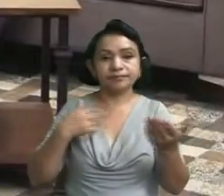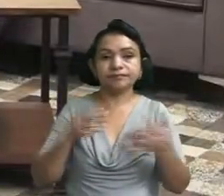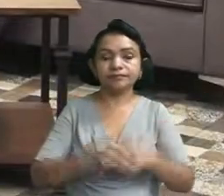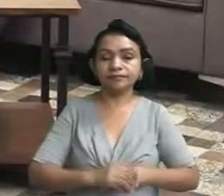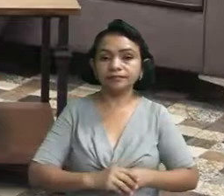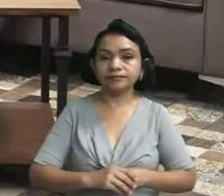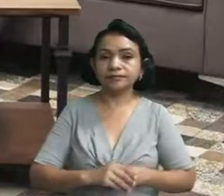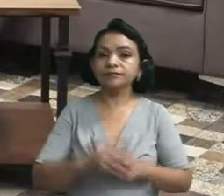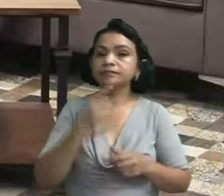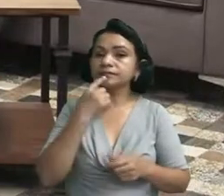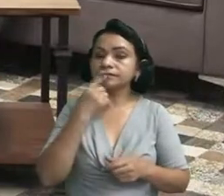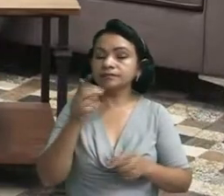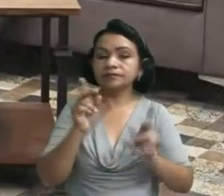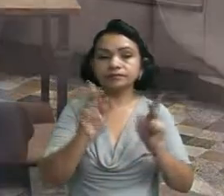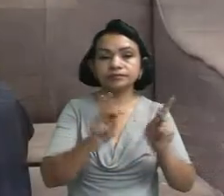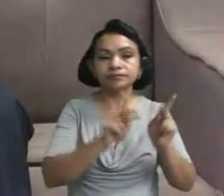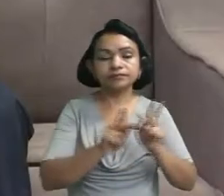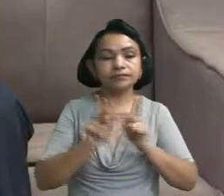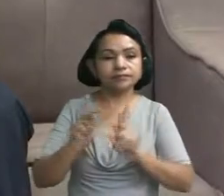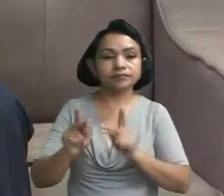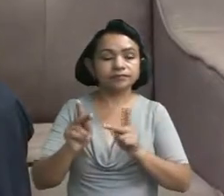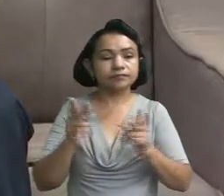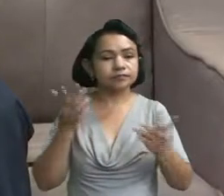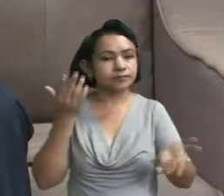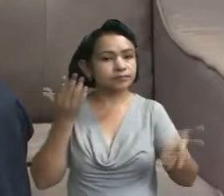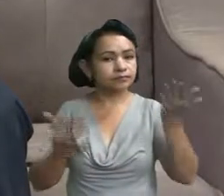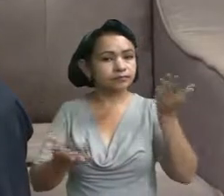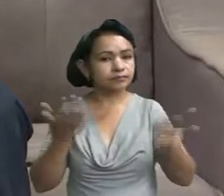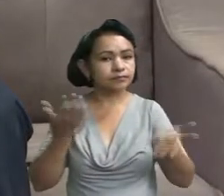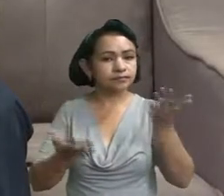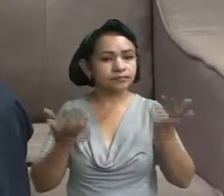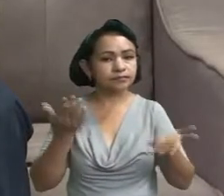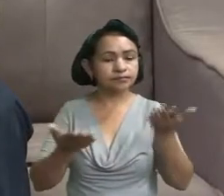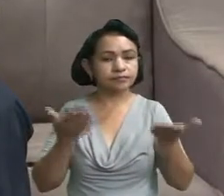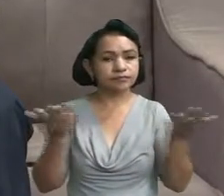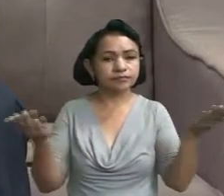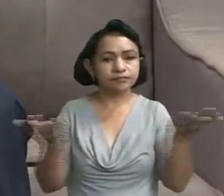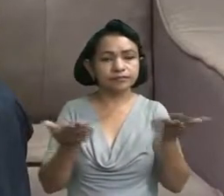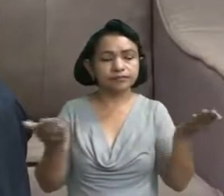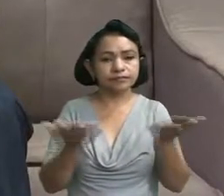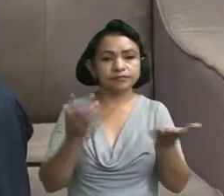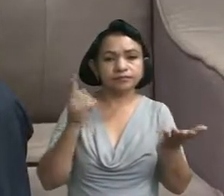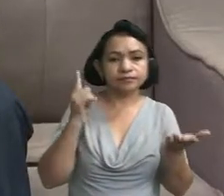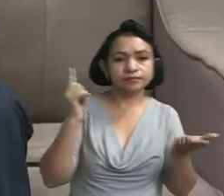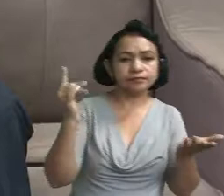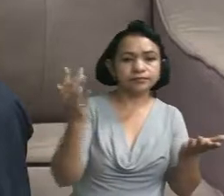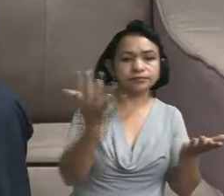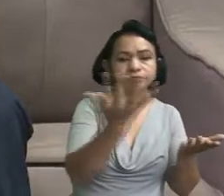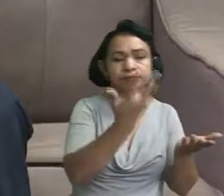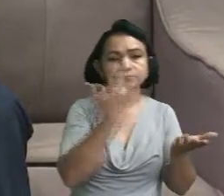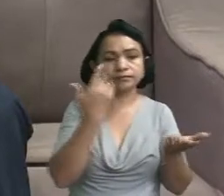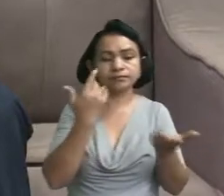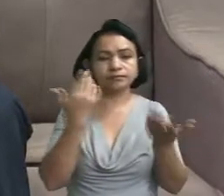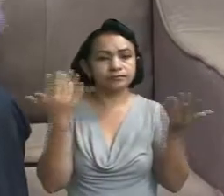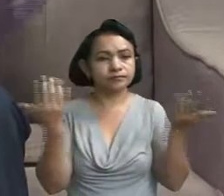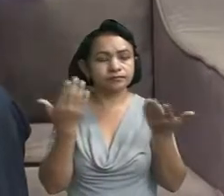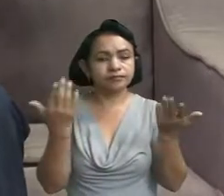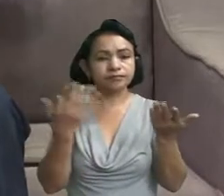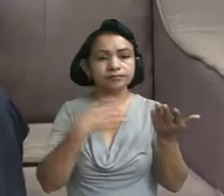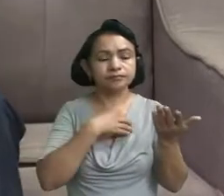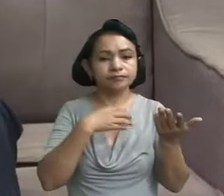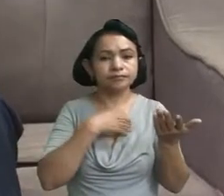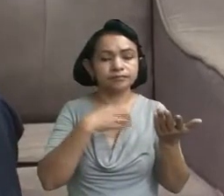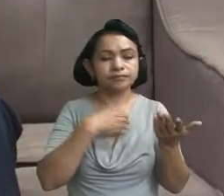digo, personalmente me pareciese como anecdótico todo esto, pero también me parece increíble que